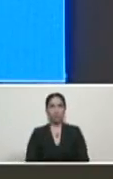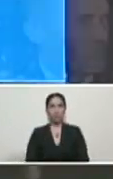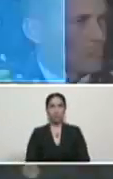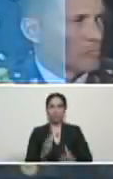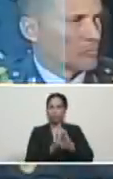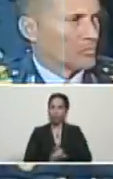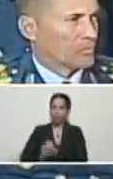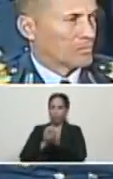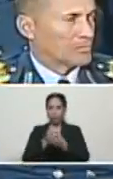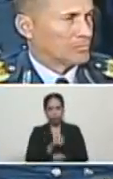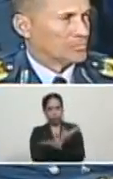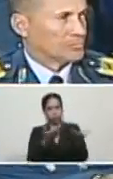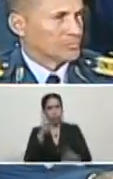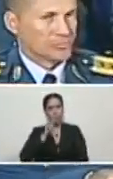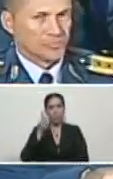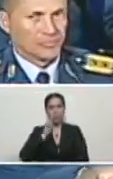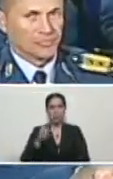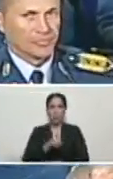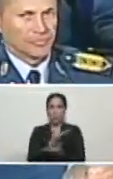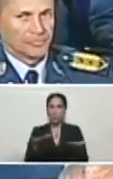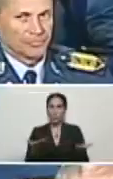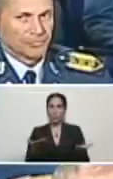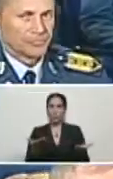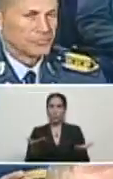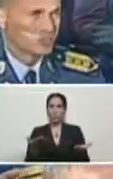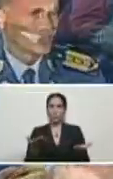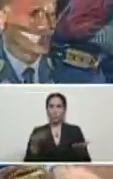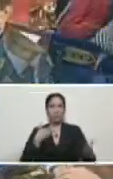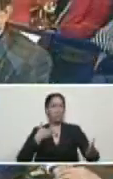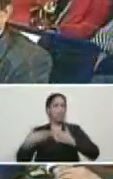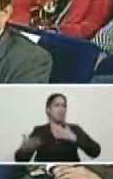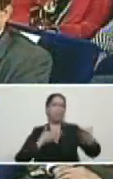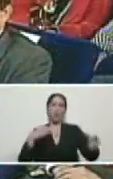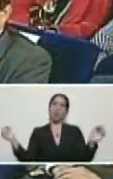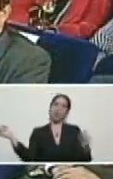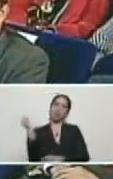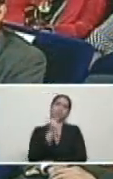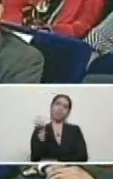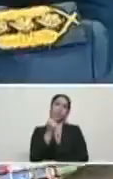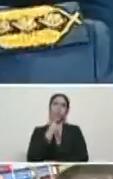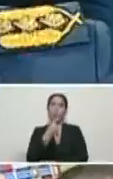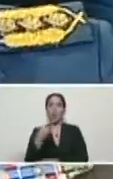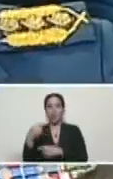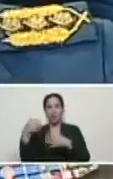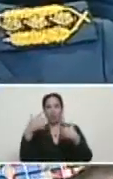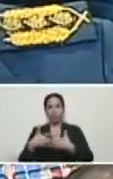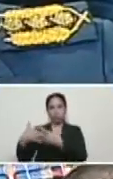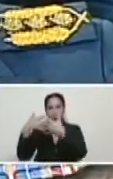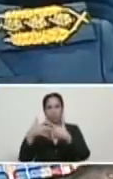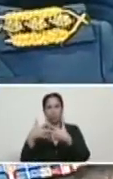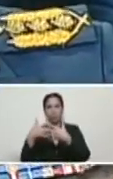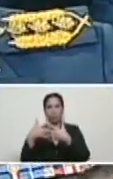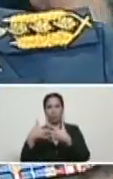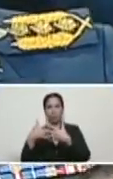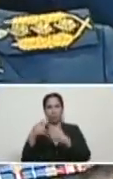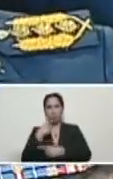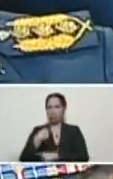compañeros profesores, a mí no me importa para nada lo que digan de mí. Que me digan